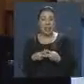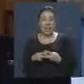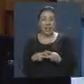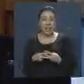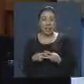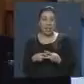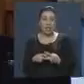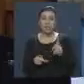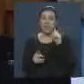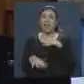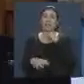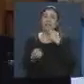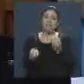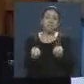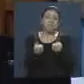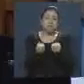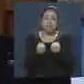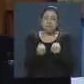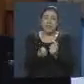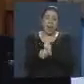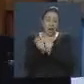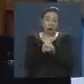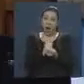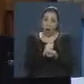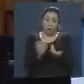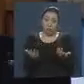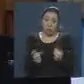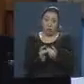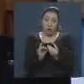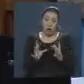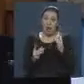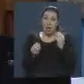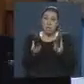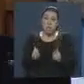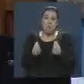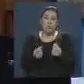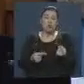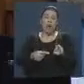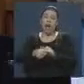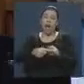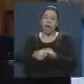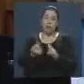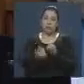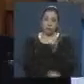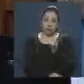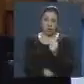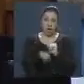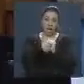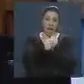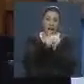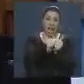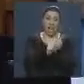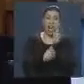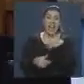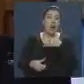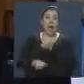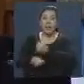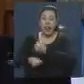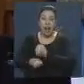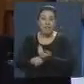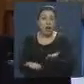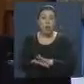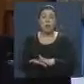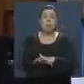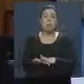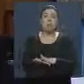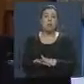hay una saturación y distorsión evidente, donde se han plagado de abusos financieros, carreras sin mercado, como por